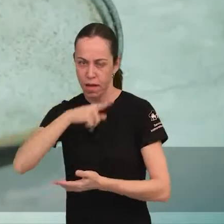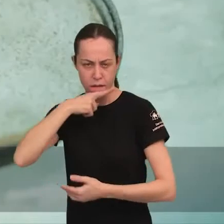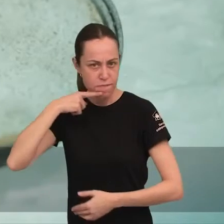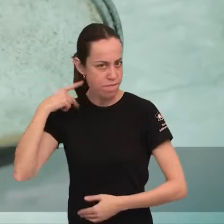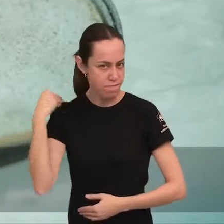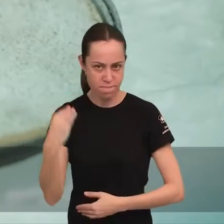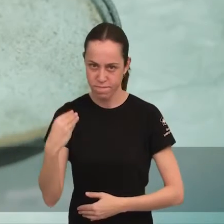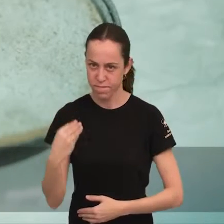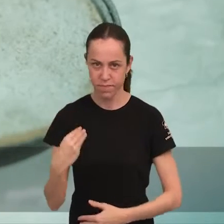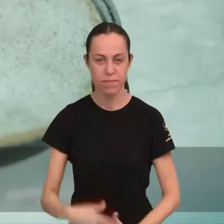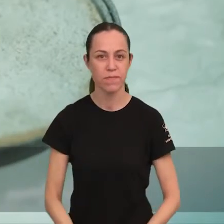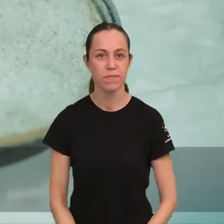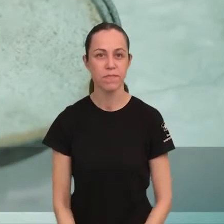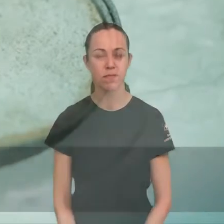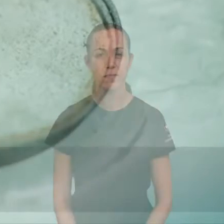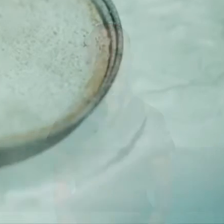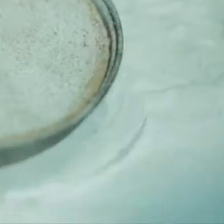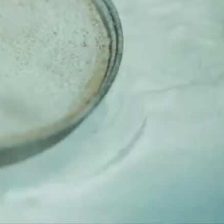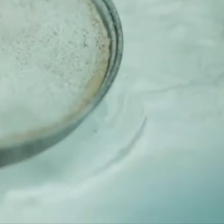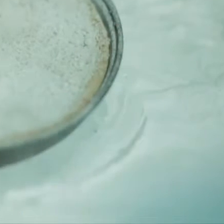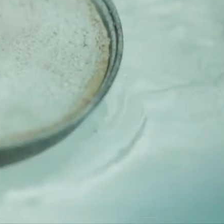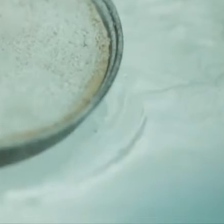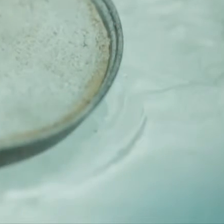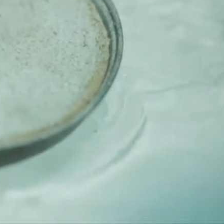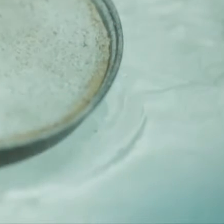exquisitez que respeta el sabor de siempre.